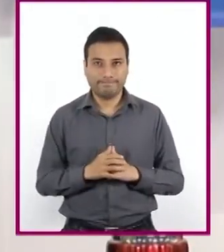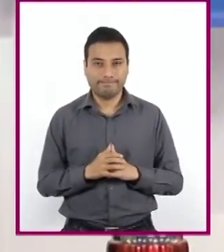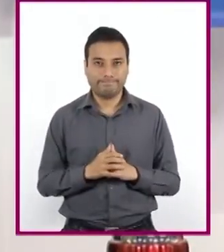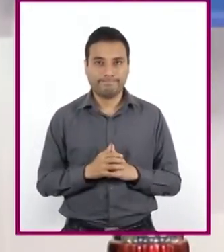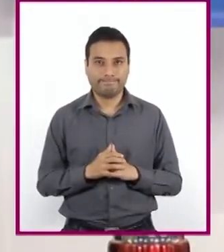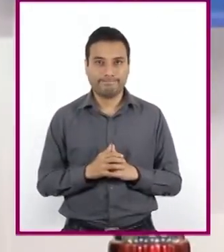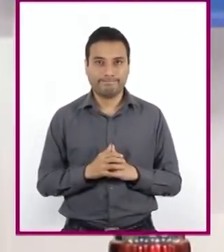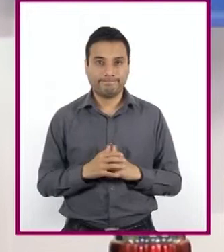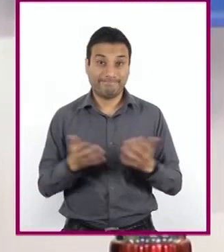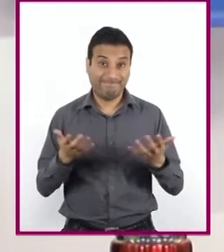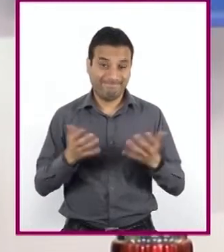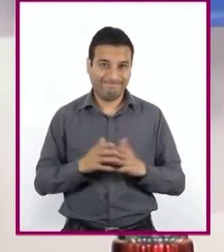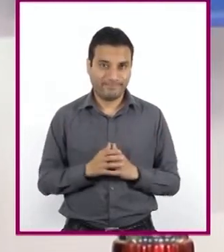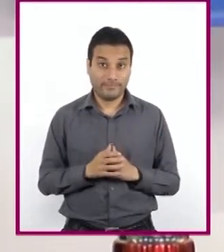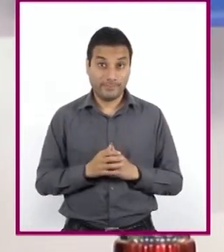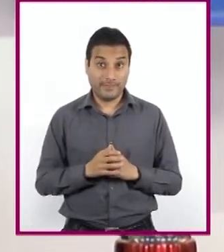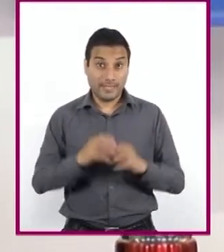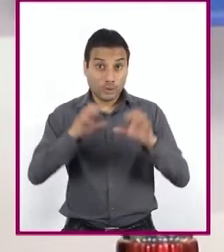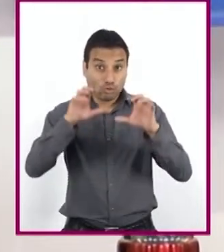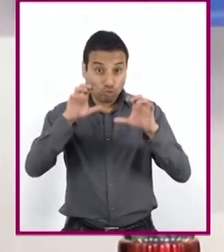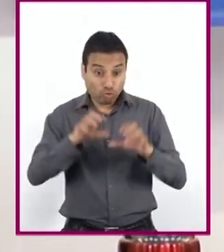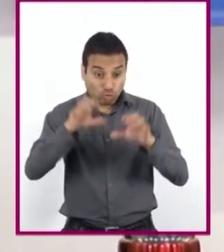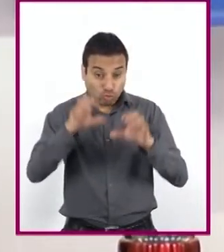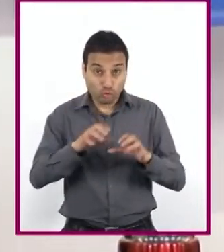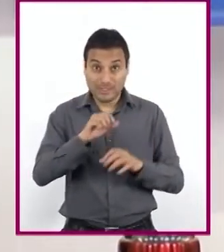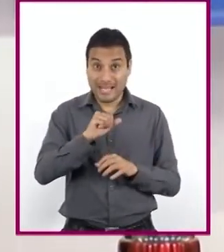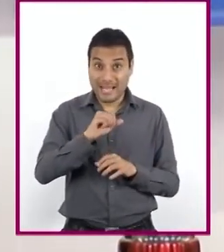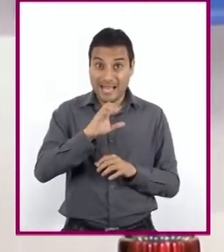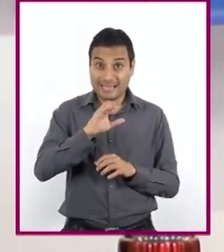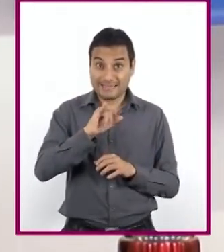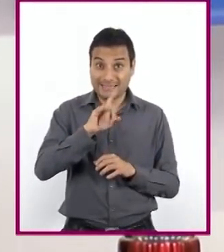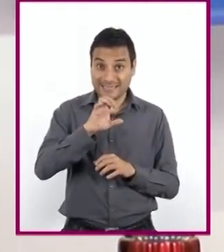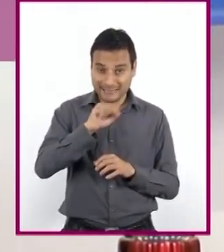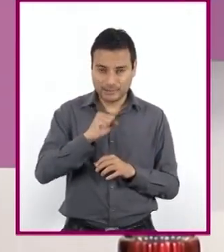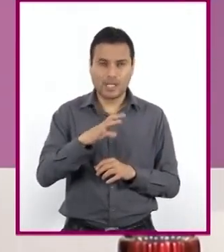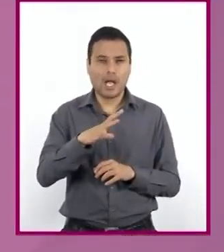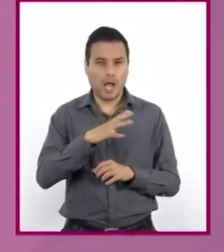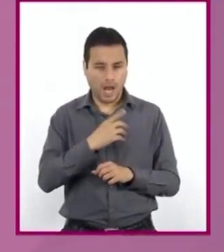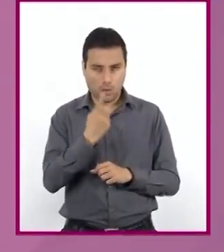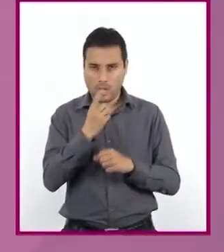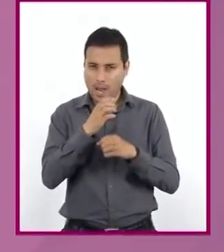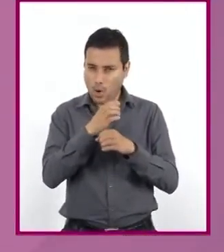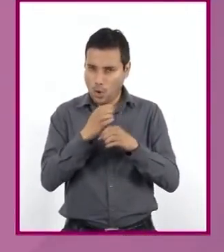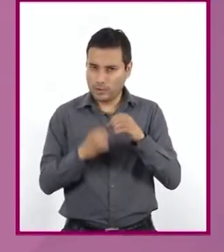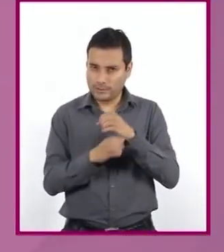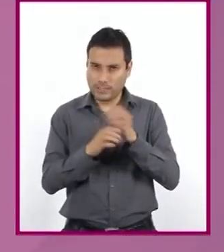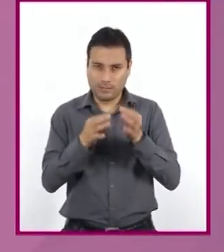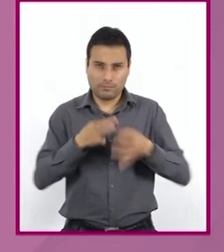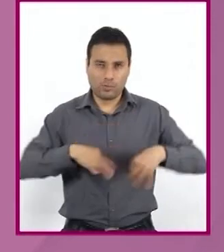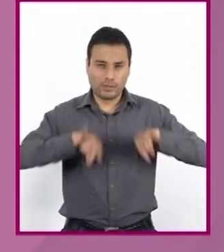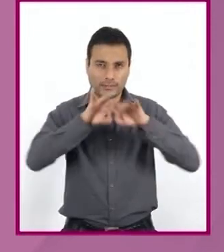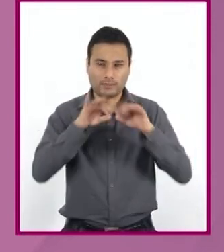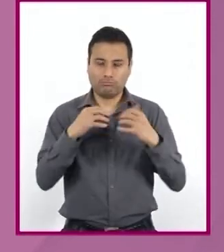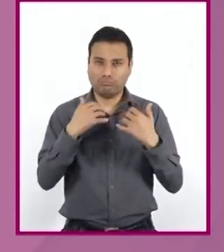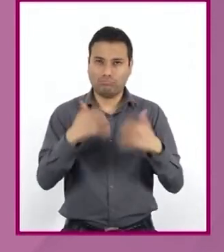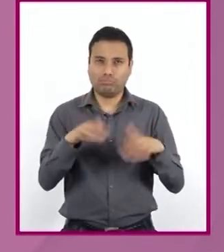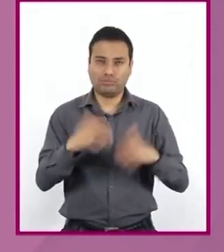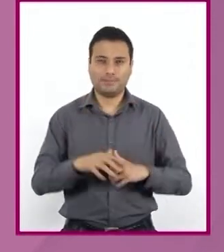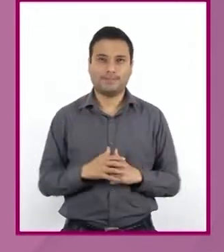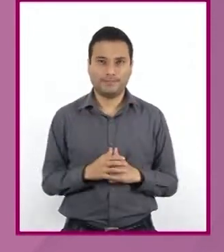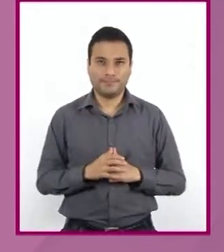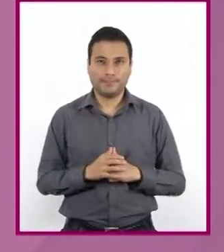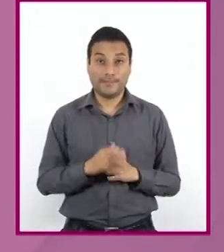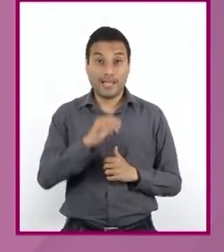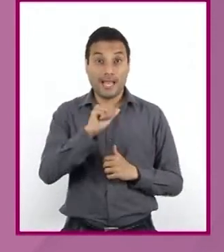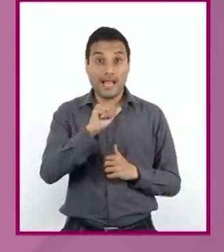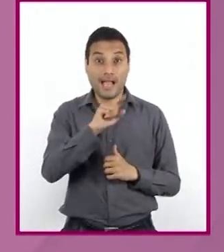En la acidez de la lluvia participa un elemento que también forma parte de un ciclo biogeoquímico, el